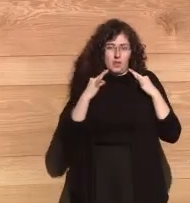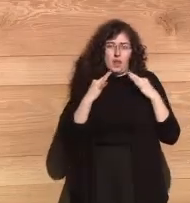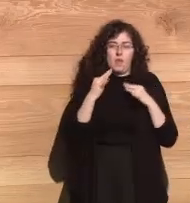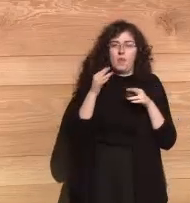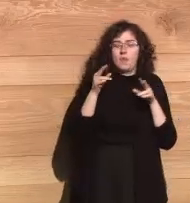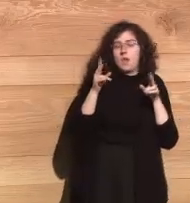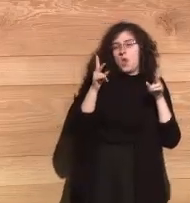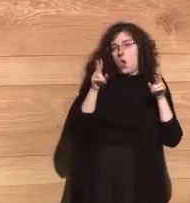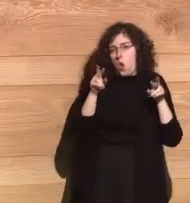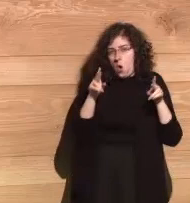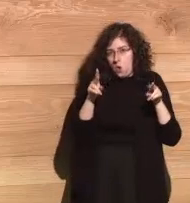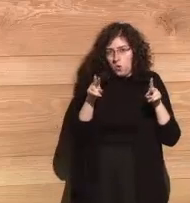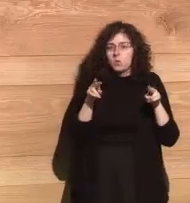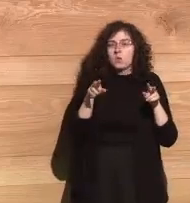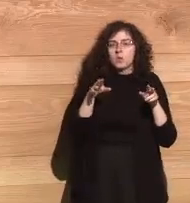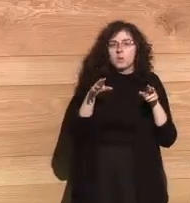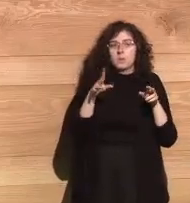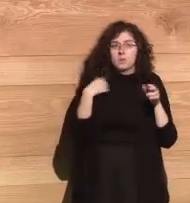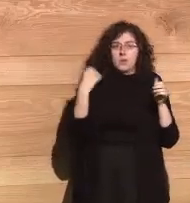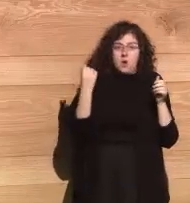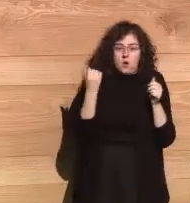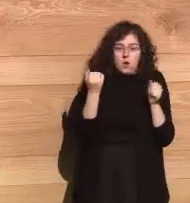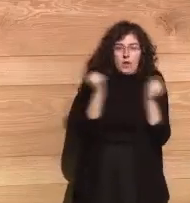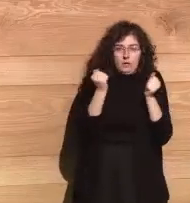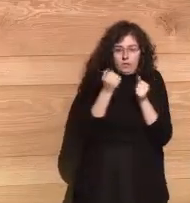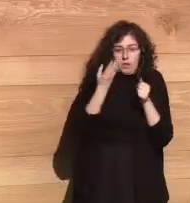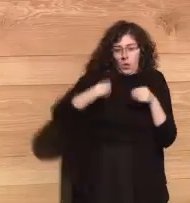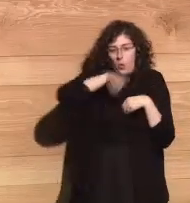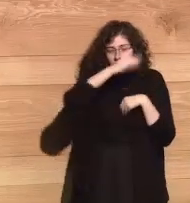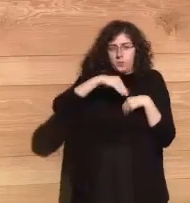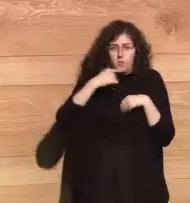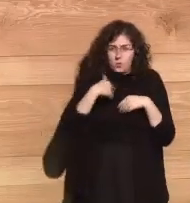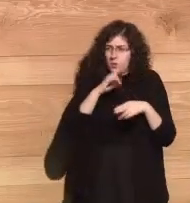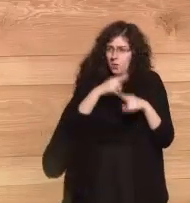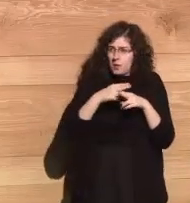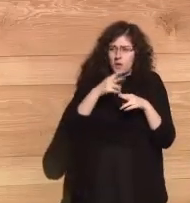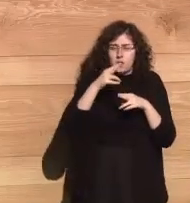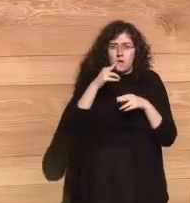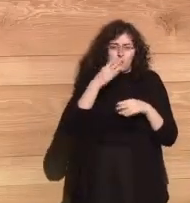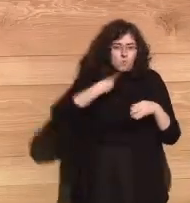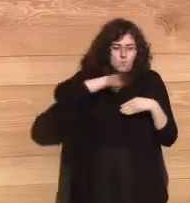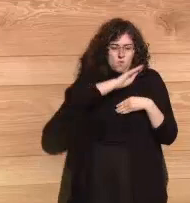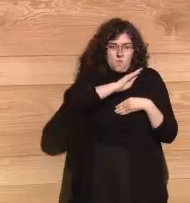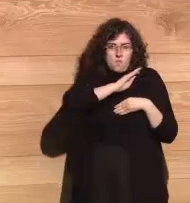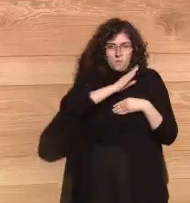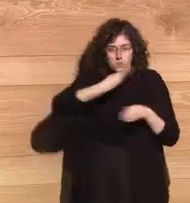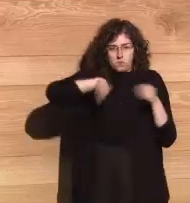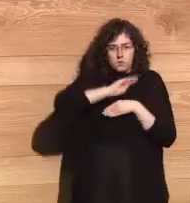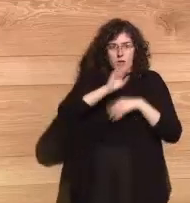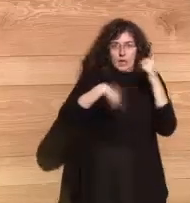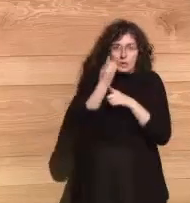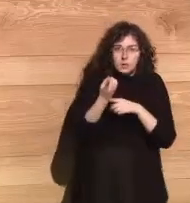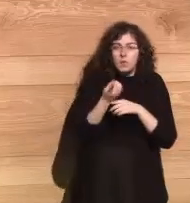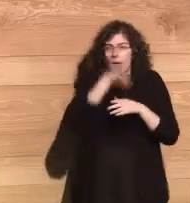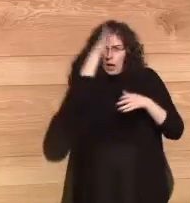oro, pero hacía frío, entonces tenía como, ¿cómo se dice? Un fular, un fular, sí. Después empezó a hacer calor,